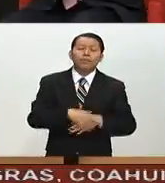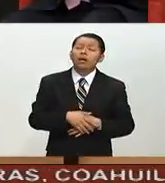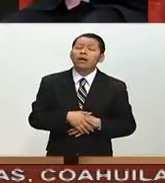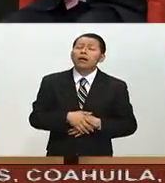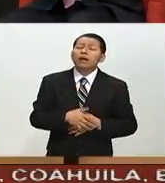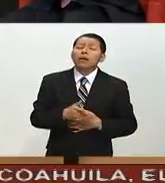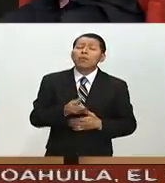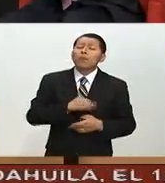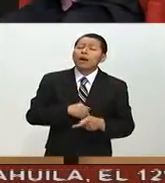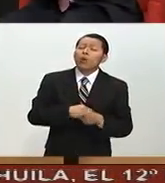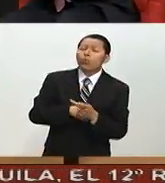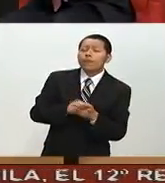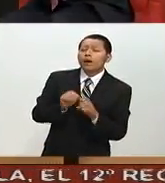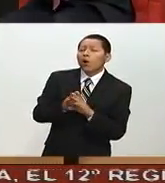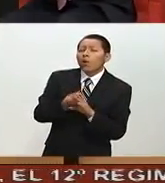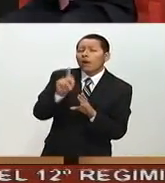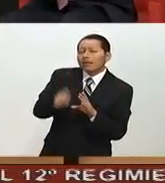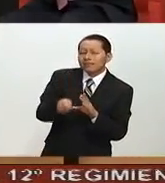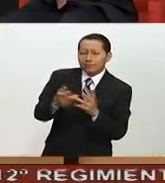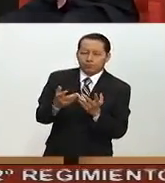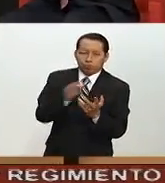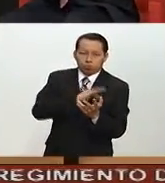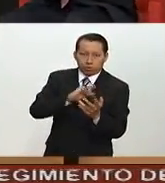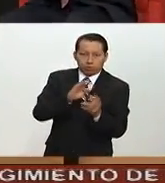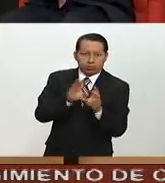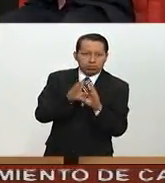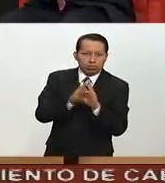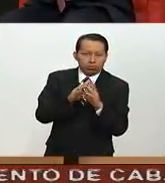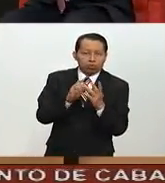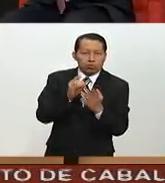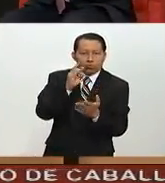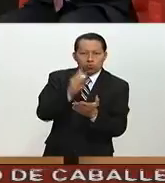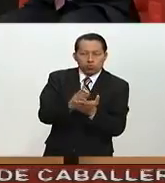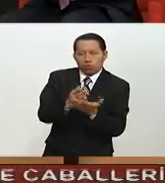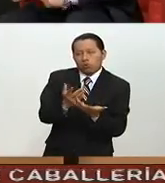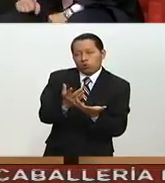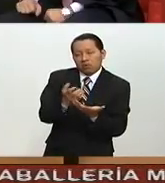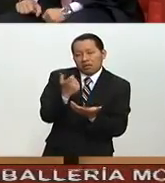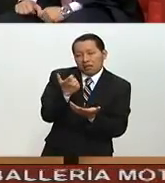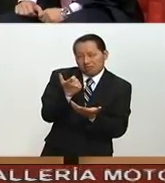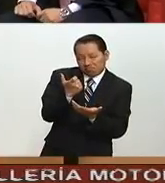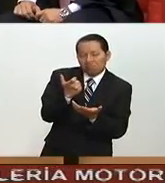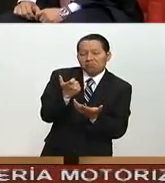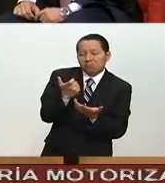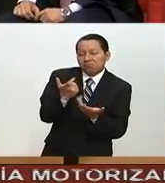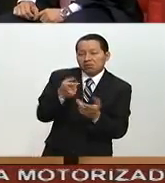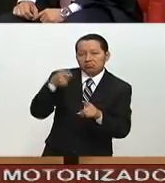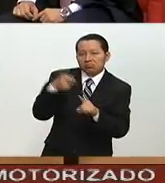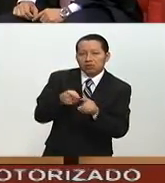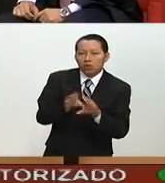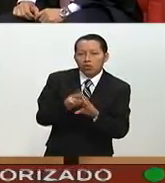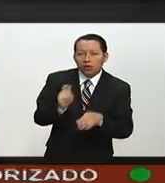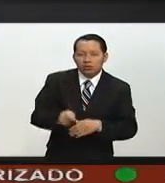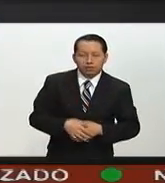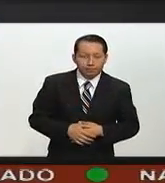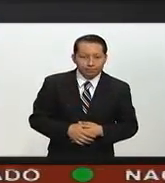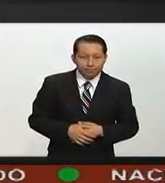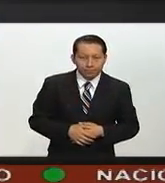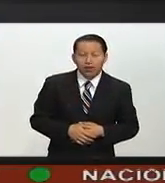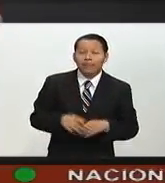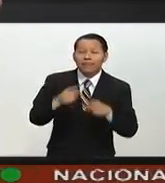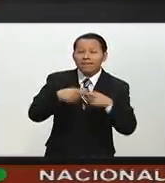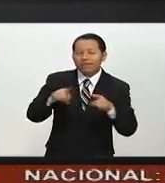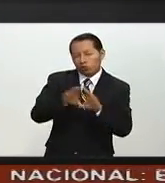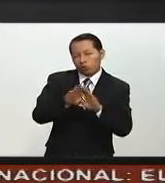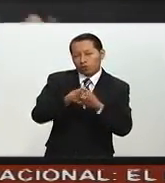social y otro que tenga que ver justamente con la modalidad, pensemos, solo económica? Pues mira, justamente la diferencia entre un